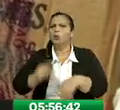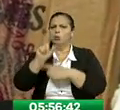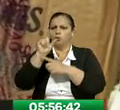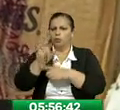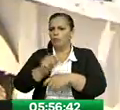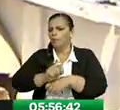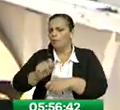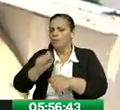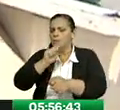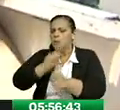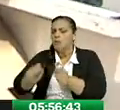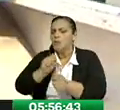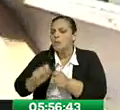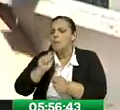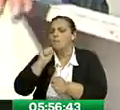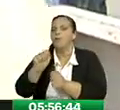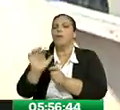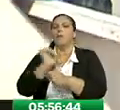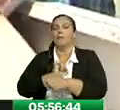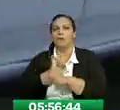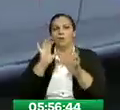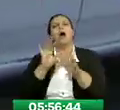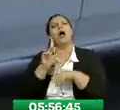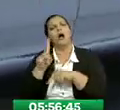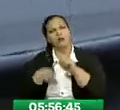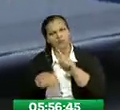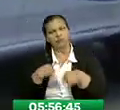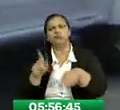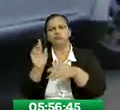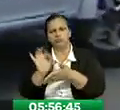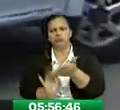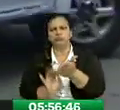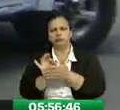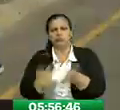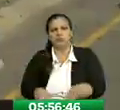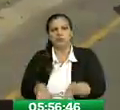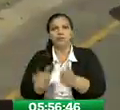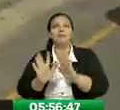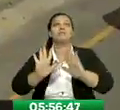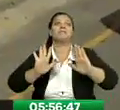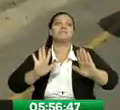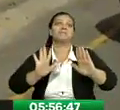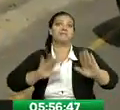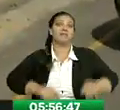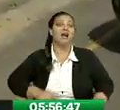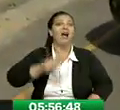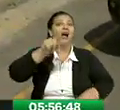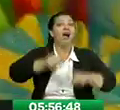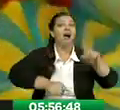la elaboración y tenencia no siga siendo una bomba de tiempo en los patios